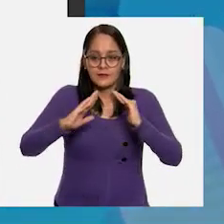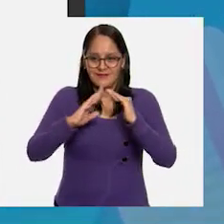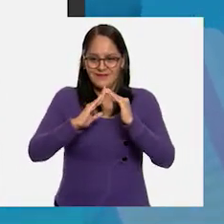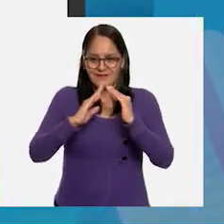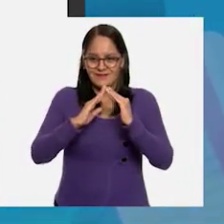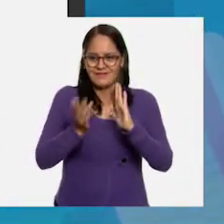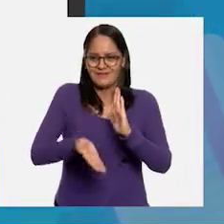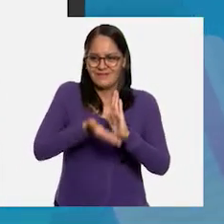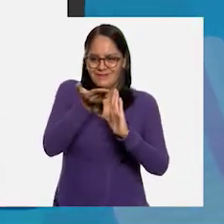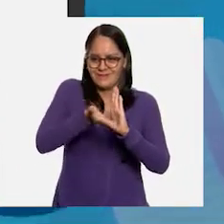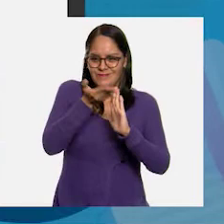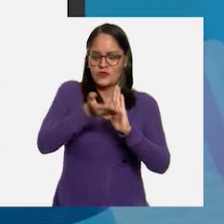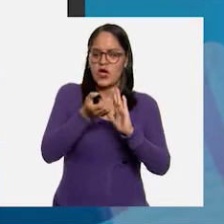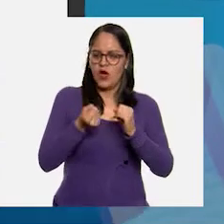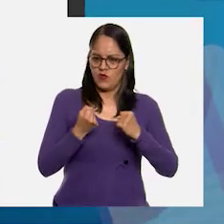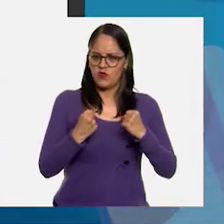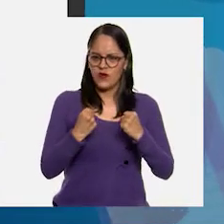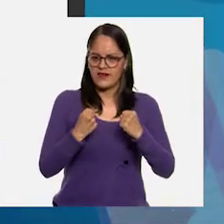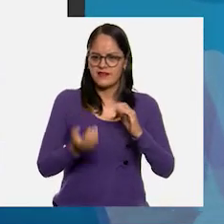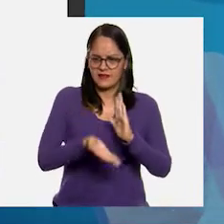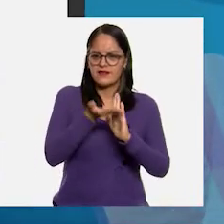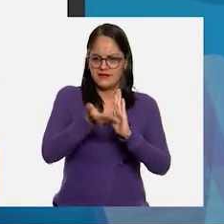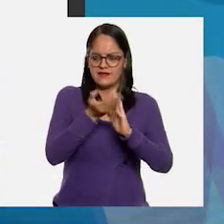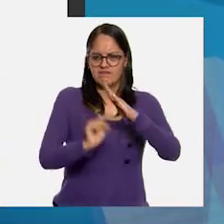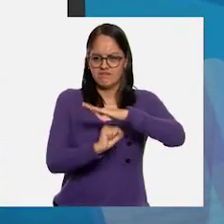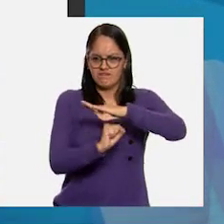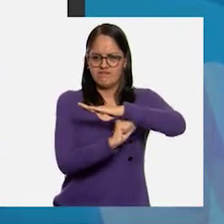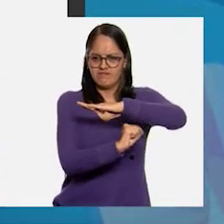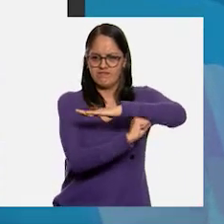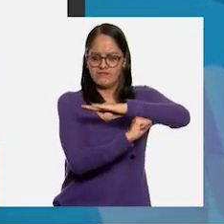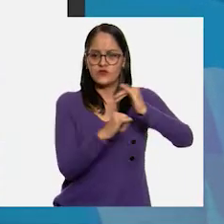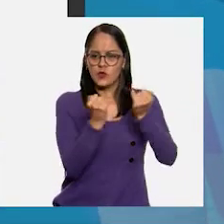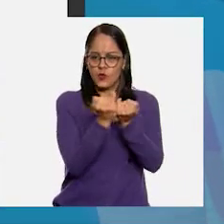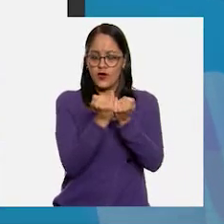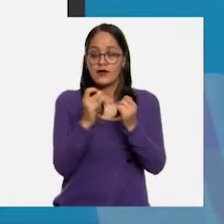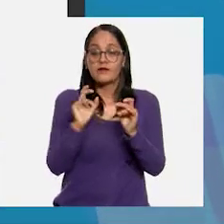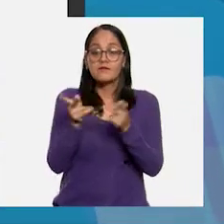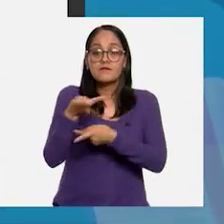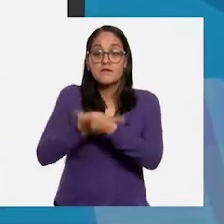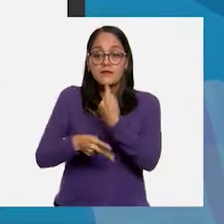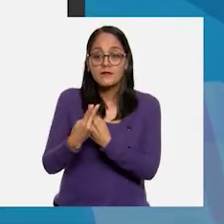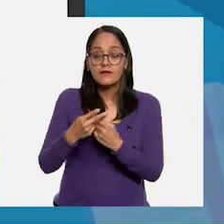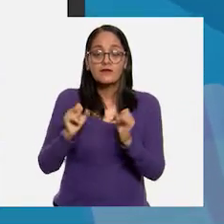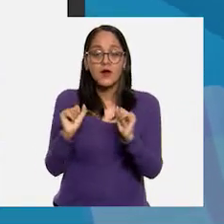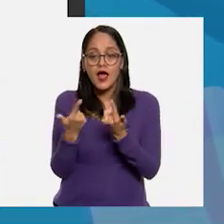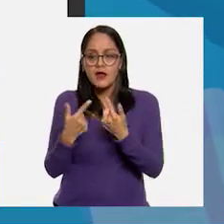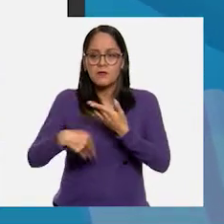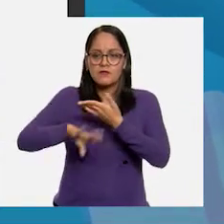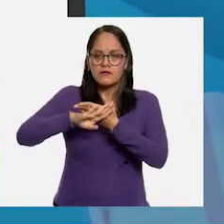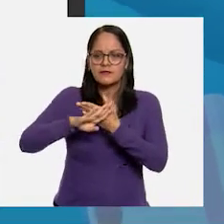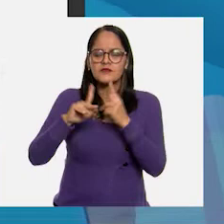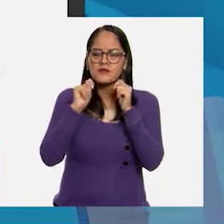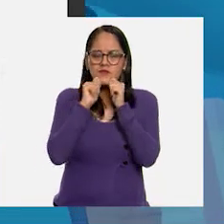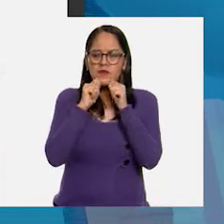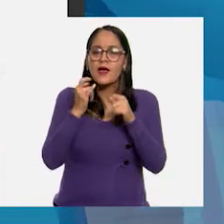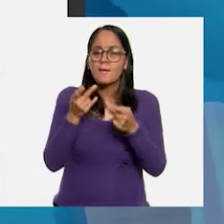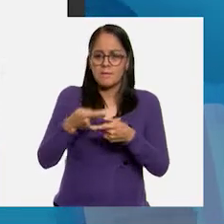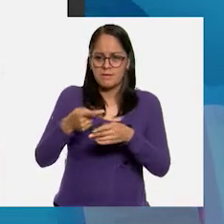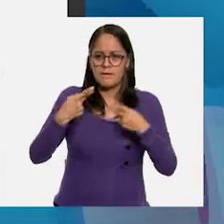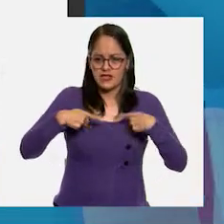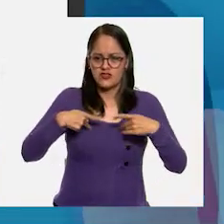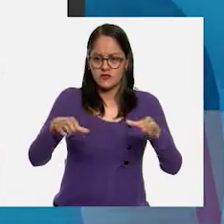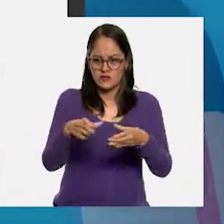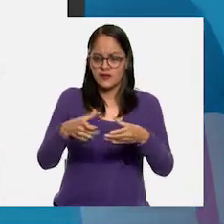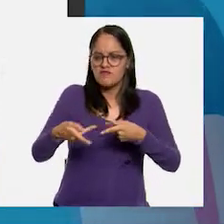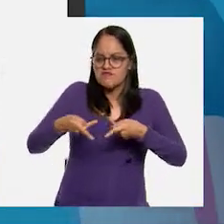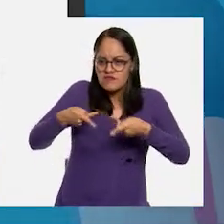son seguras para mantener a salvo a las personas durante un fenómeno natural extremo. La población está informada sobre qué